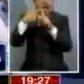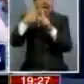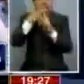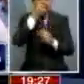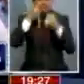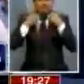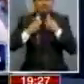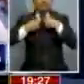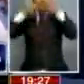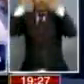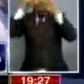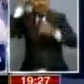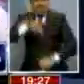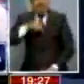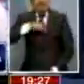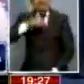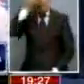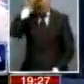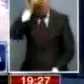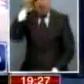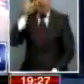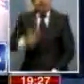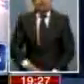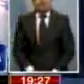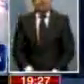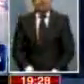triunfo el domingo.